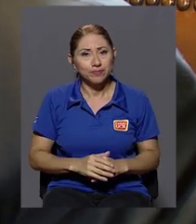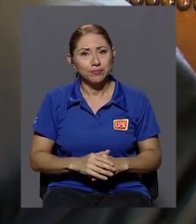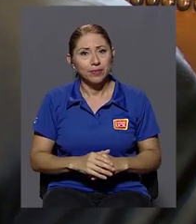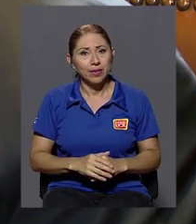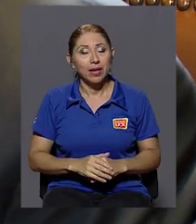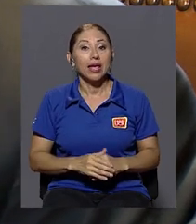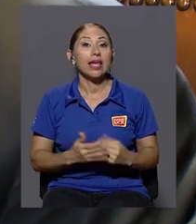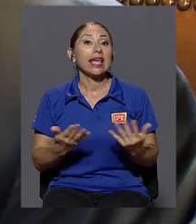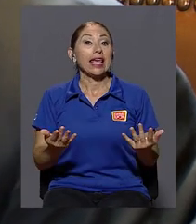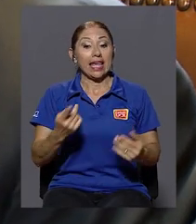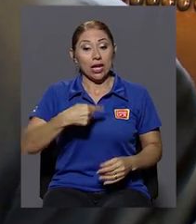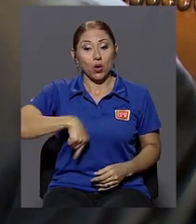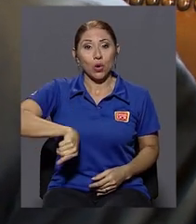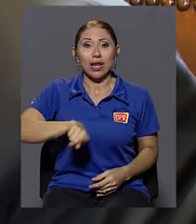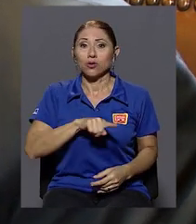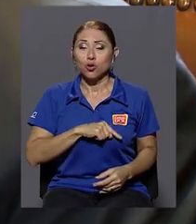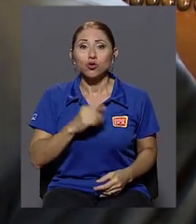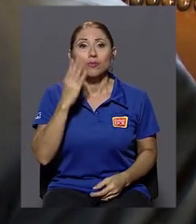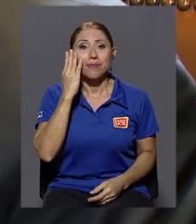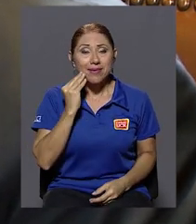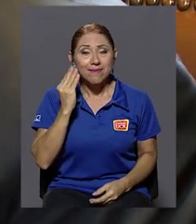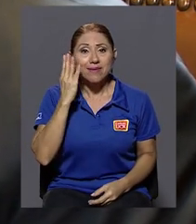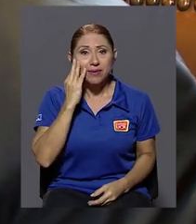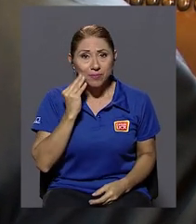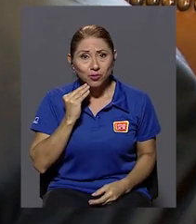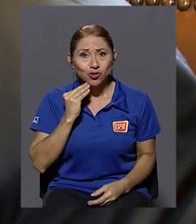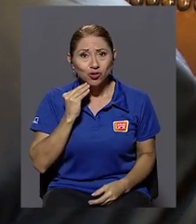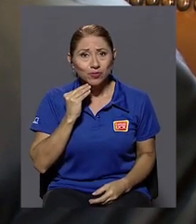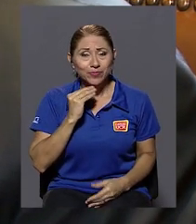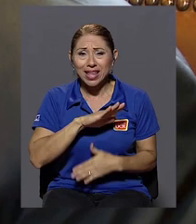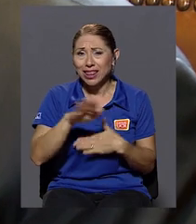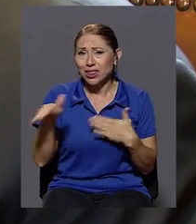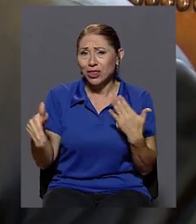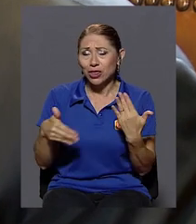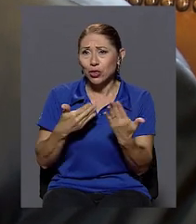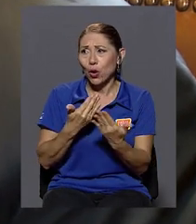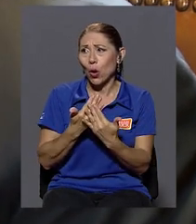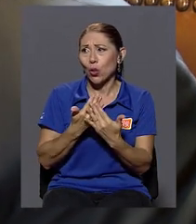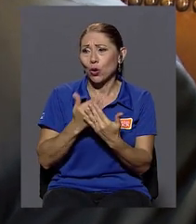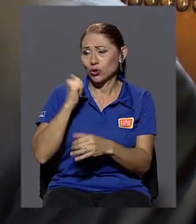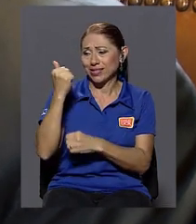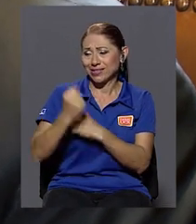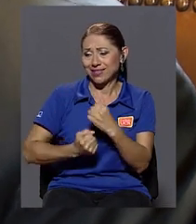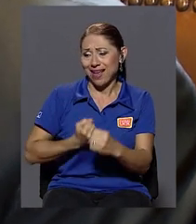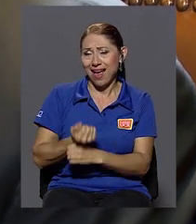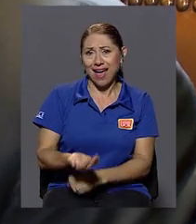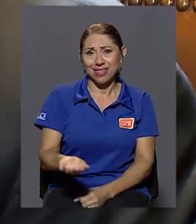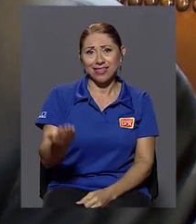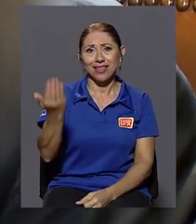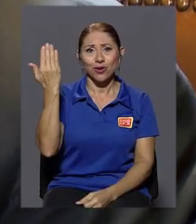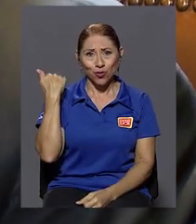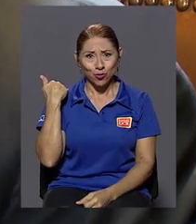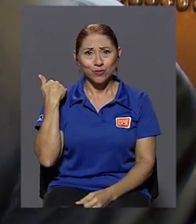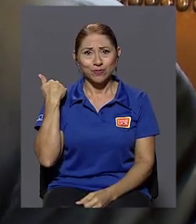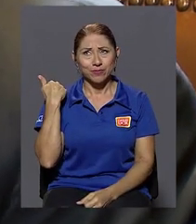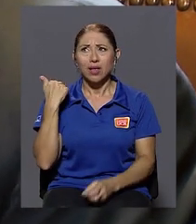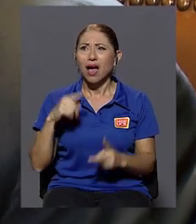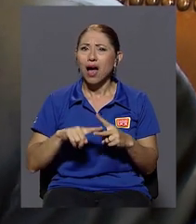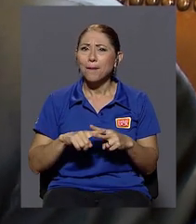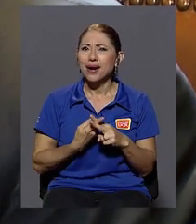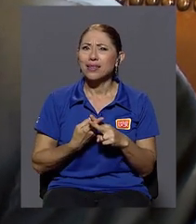para la educación superior. Y lo que vivimos durante toda la década anterior, a